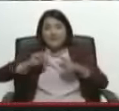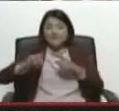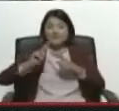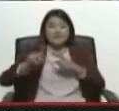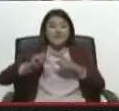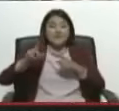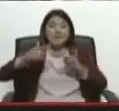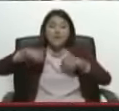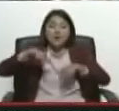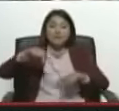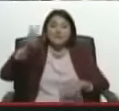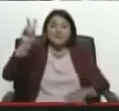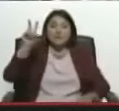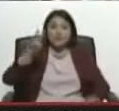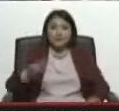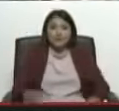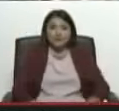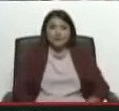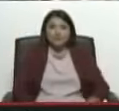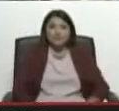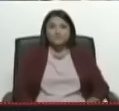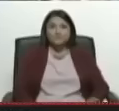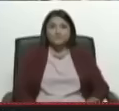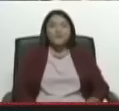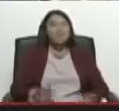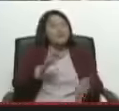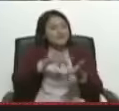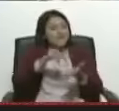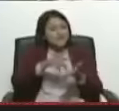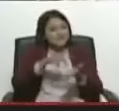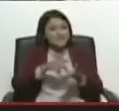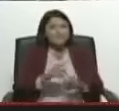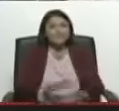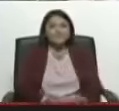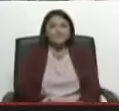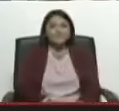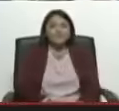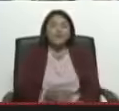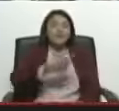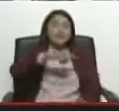de Venezuela. Toda Venezuela fue recorrida para